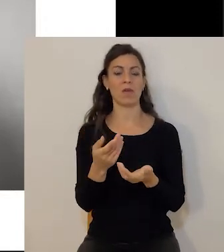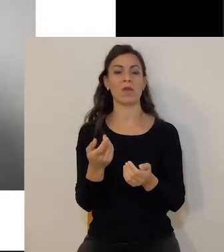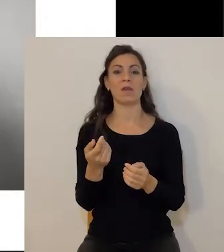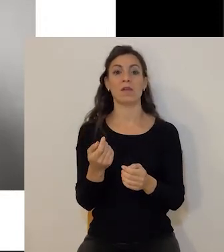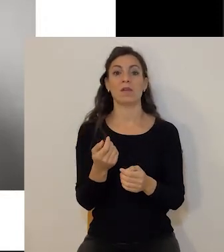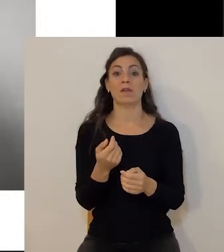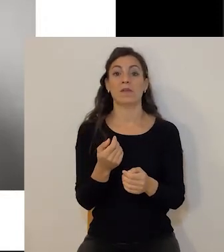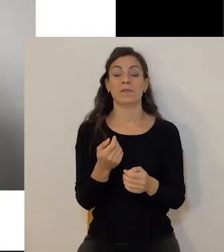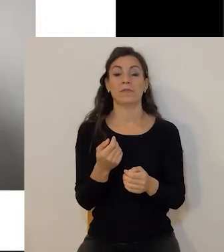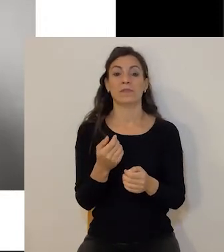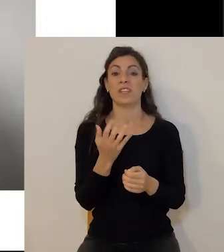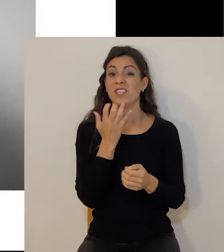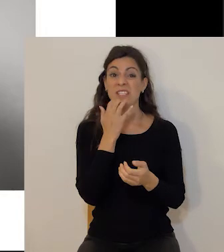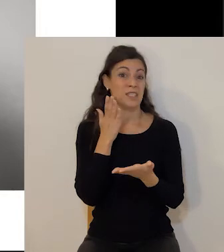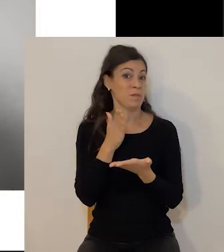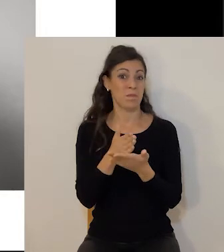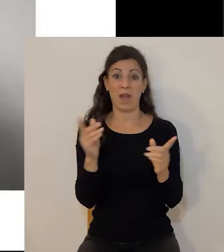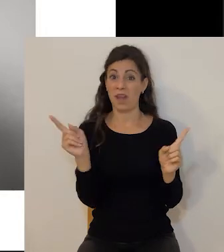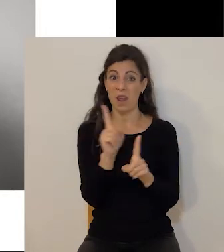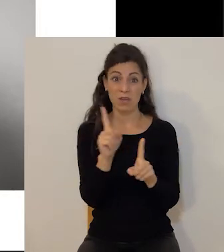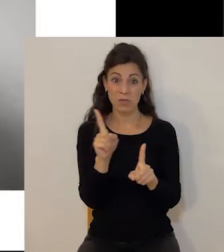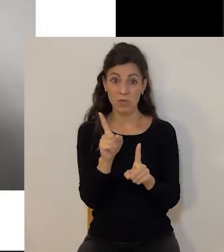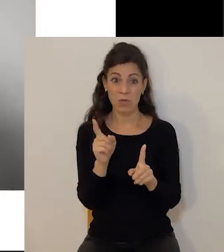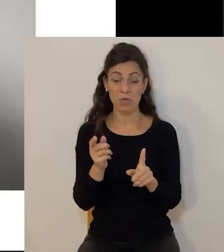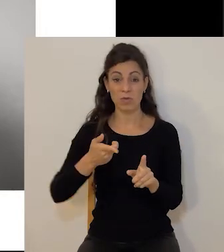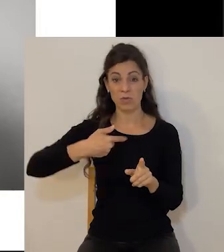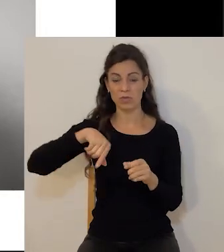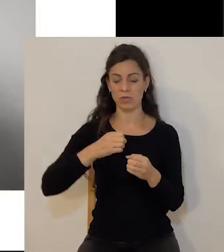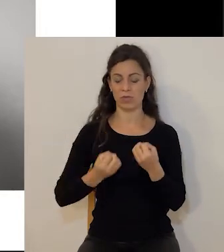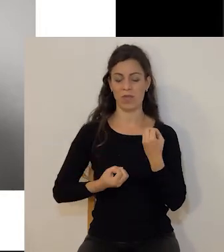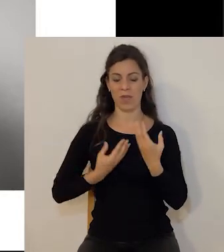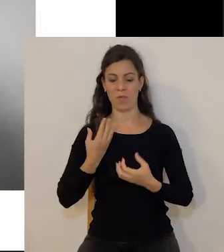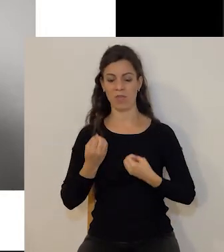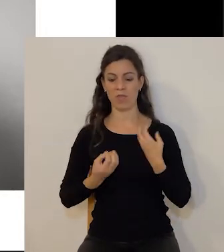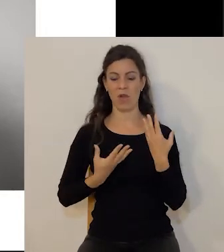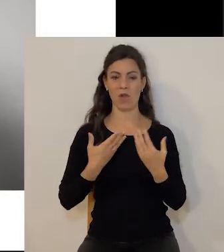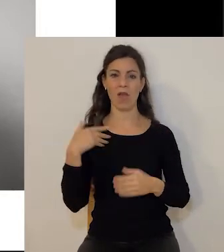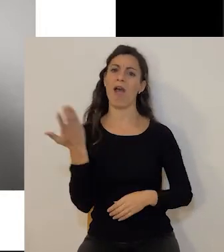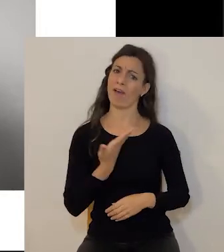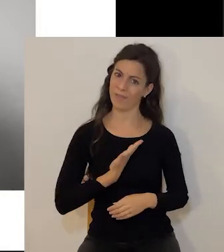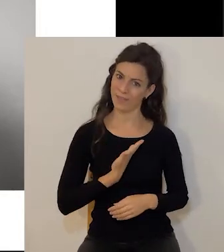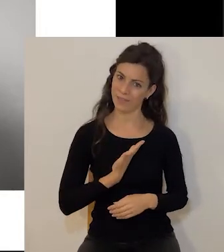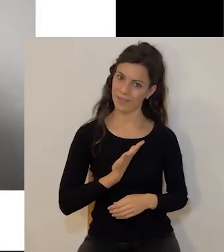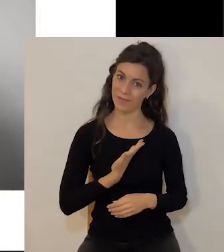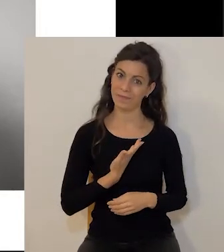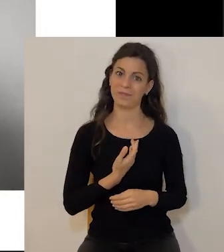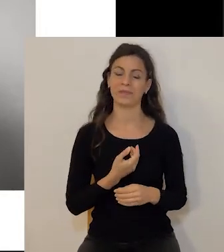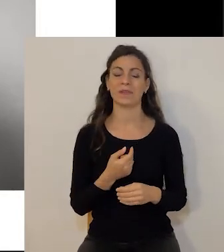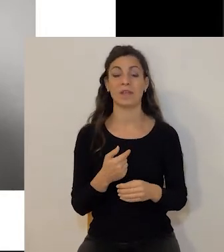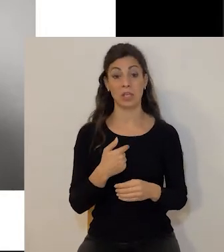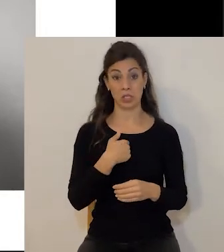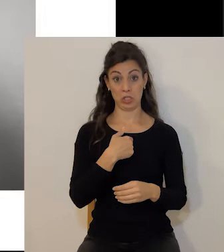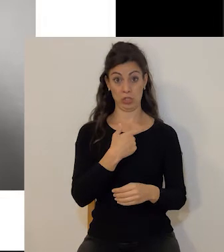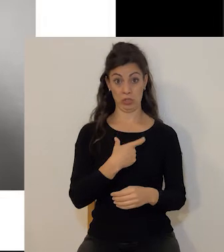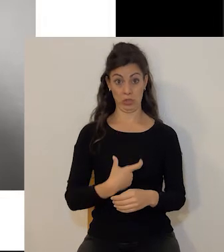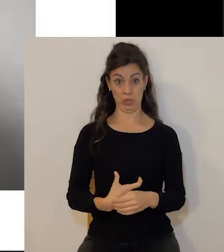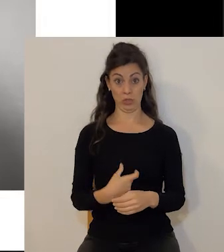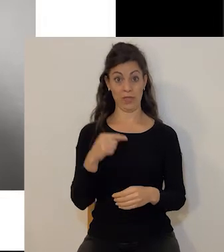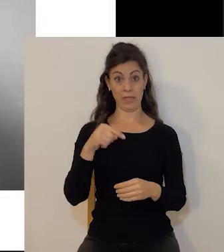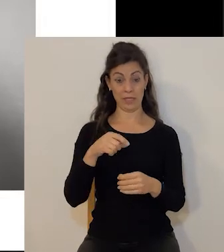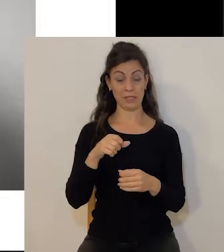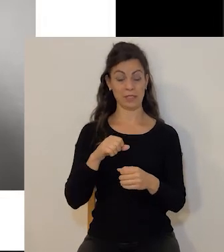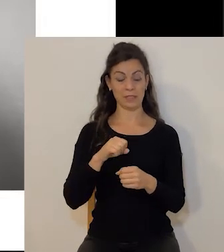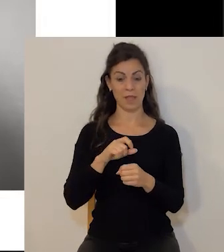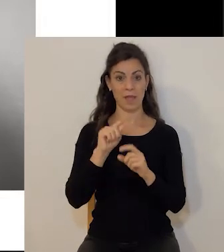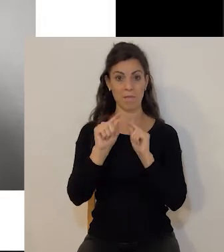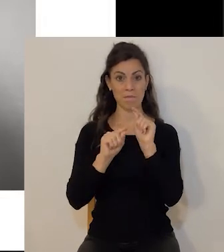detenemos, realmente va a afectar a nuestras emociones, ¿no? Entonces, he incorporado también en esta